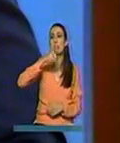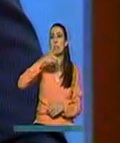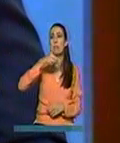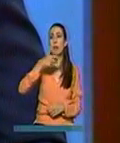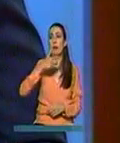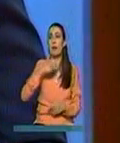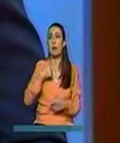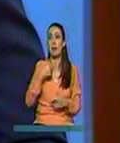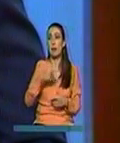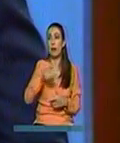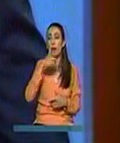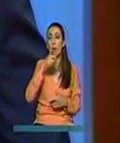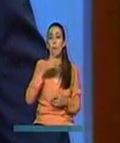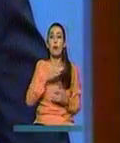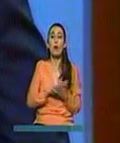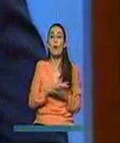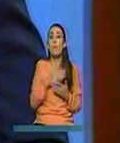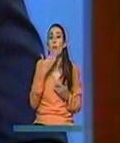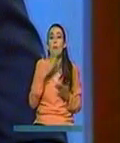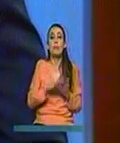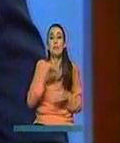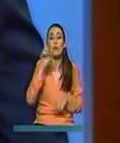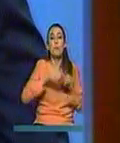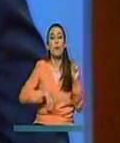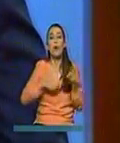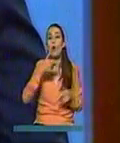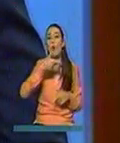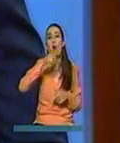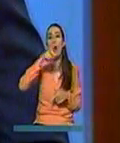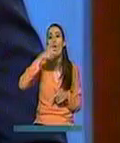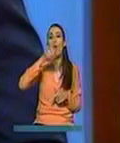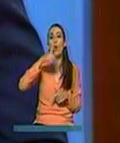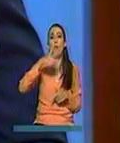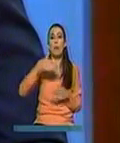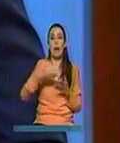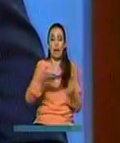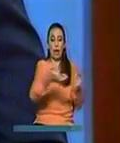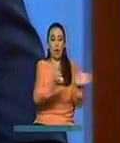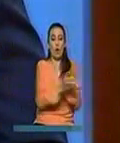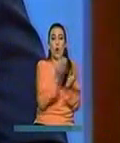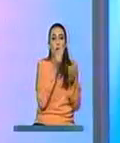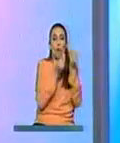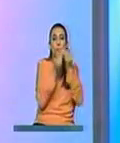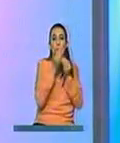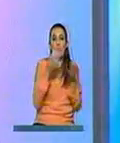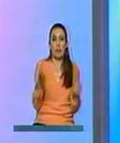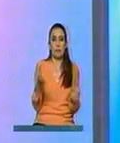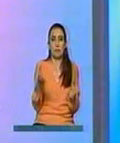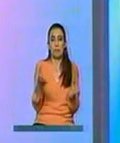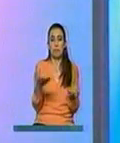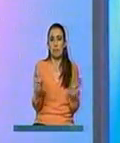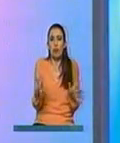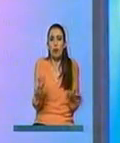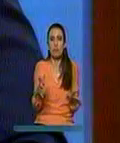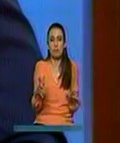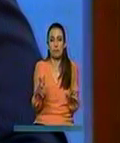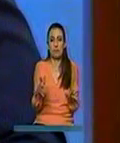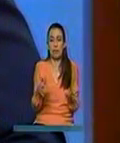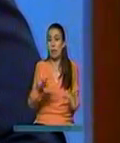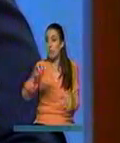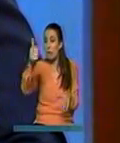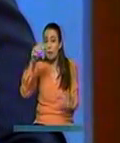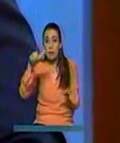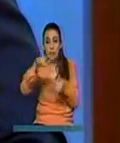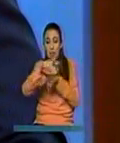ridículo y en contra del turismo, no te puedes tomar una cerveza sin un plato de comida. No tiene sentido, o sea, te vas a cualquier parte